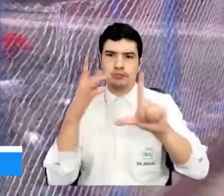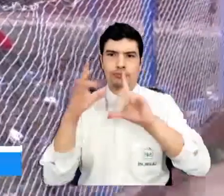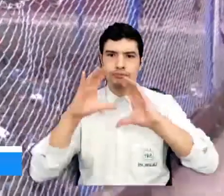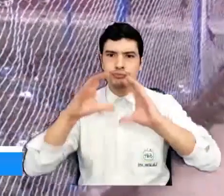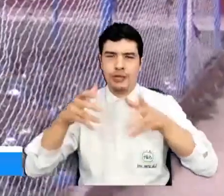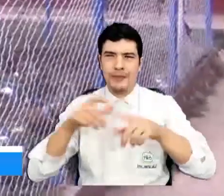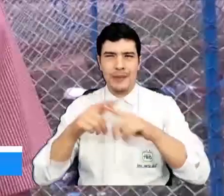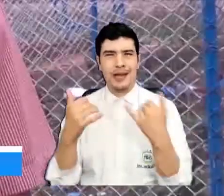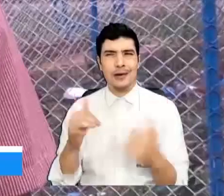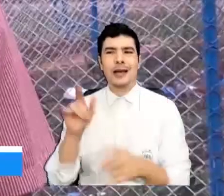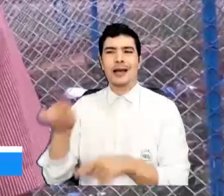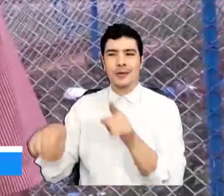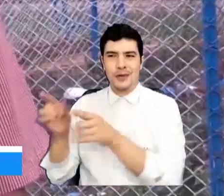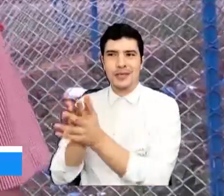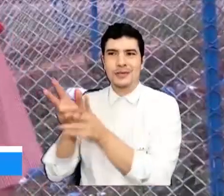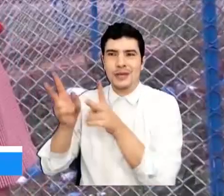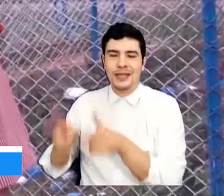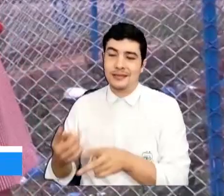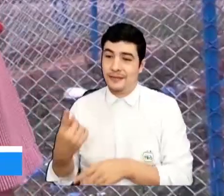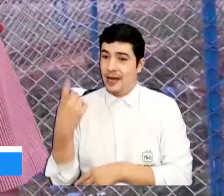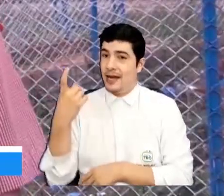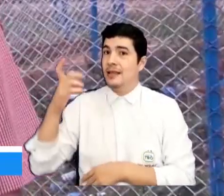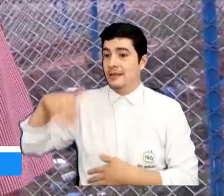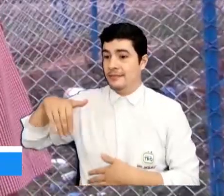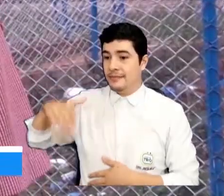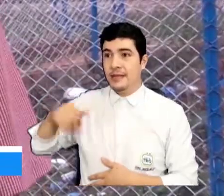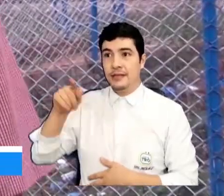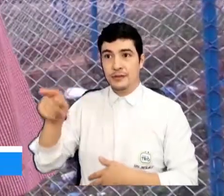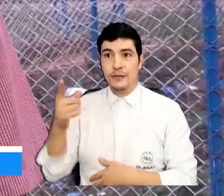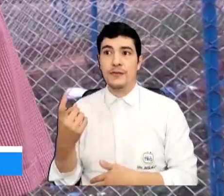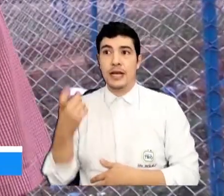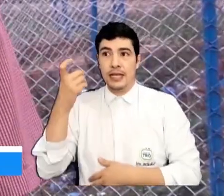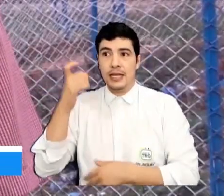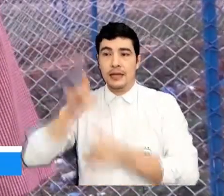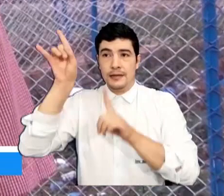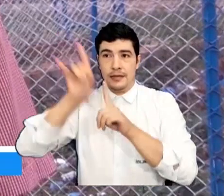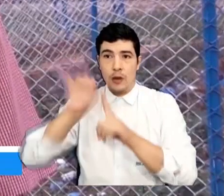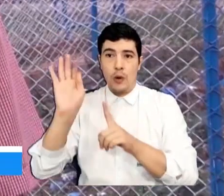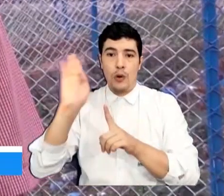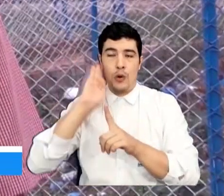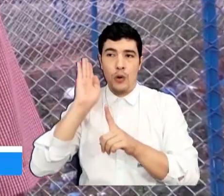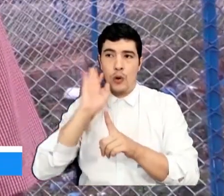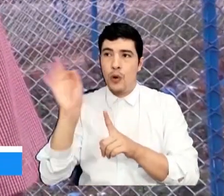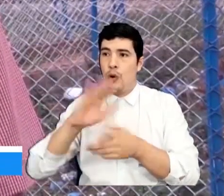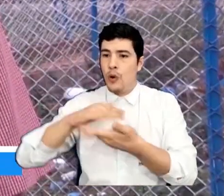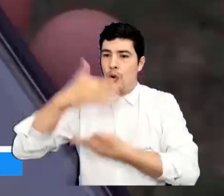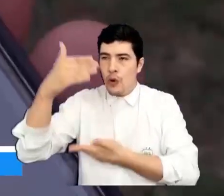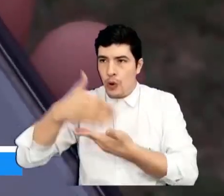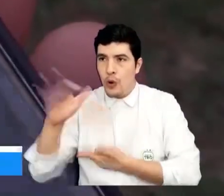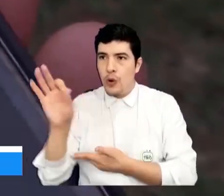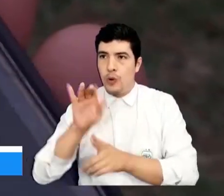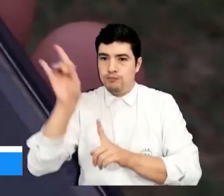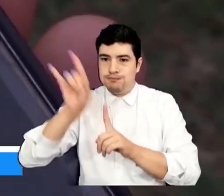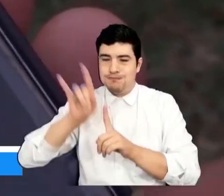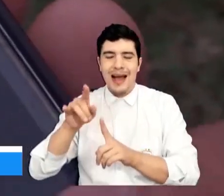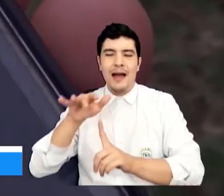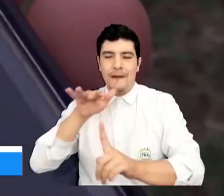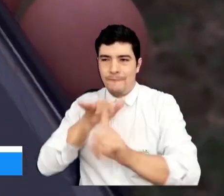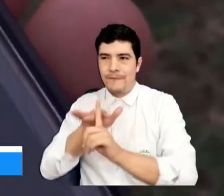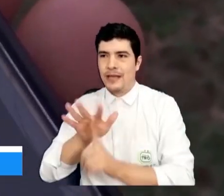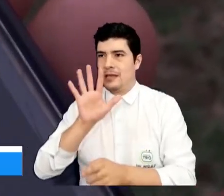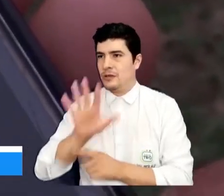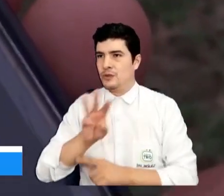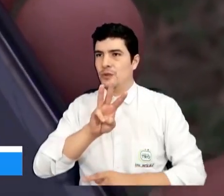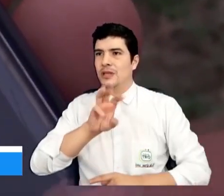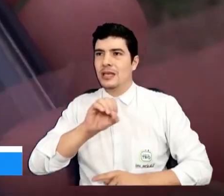esta institución. Actualmente la conectividad es nula, ¿sí? La señal celular totalmente nula.